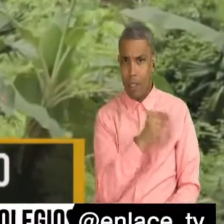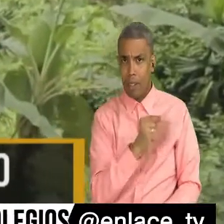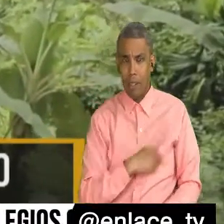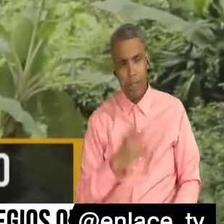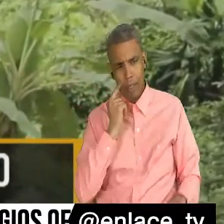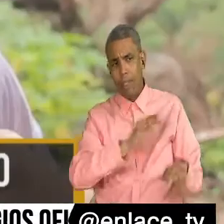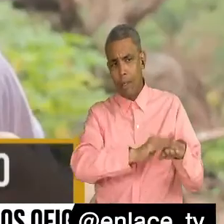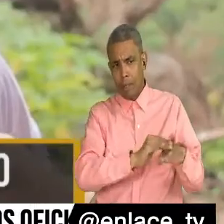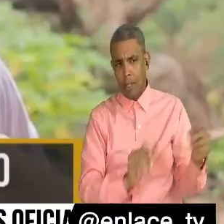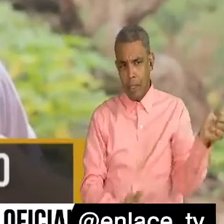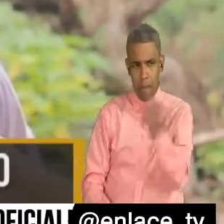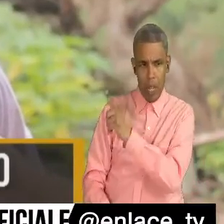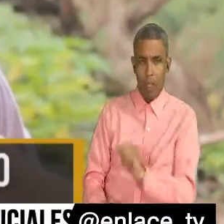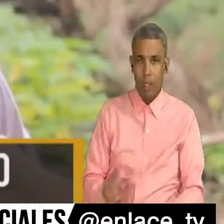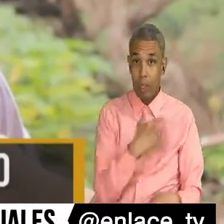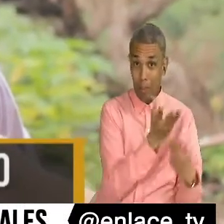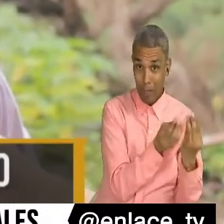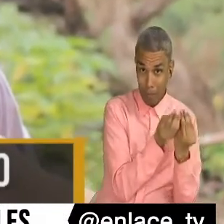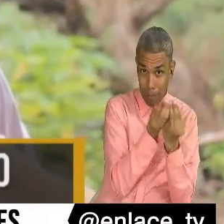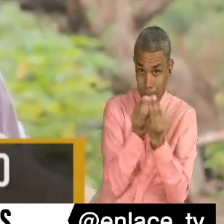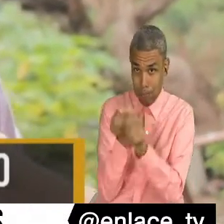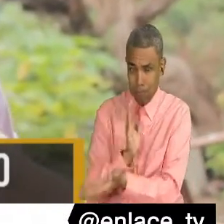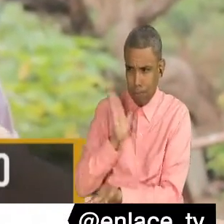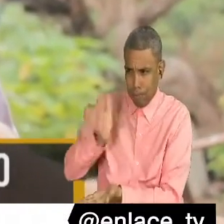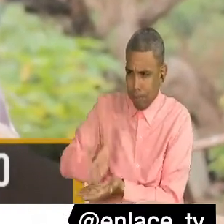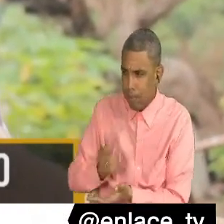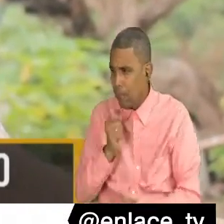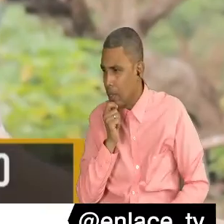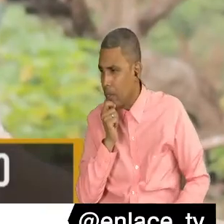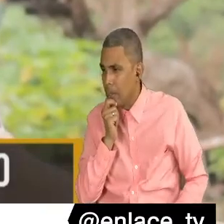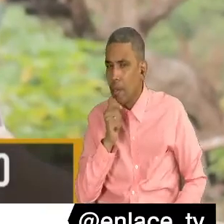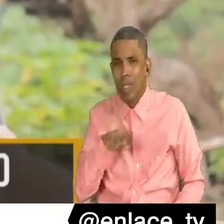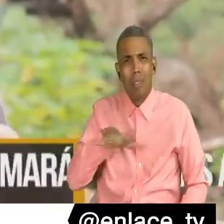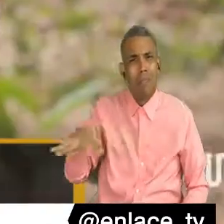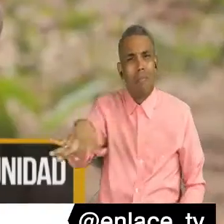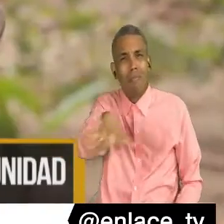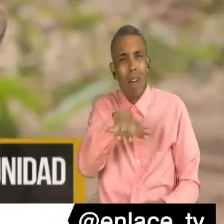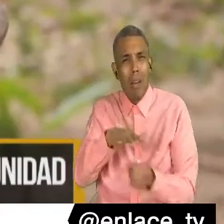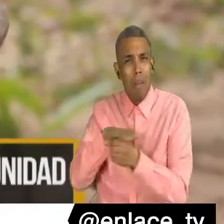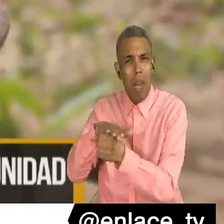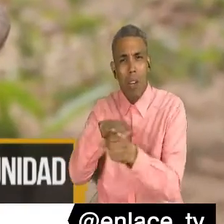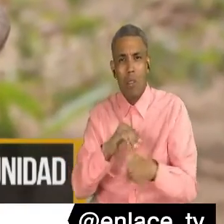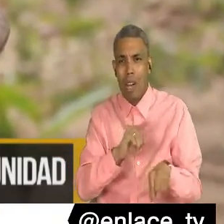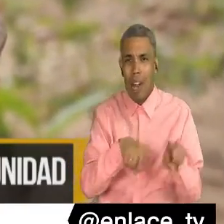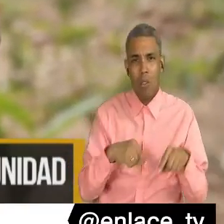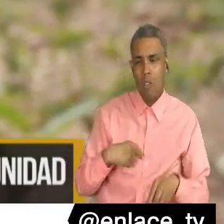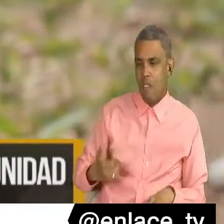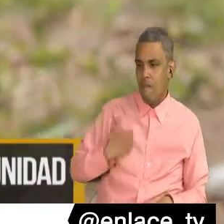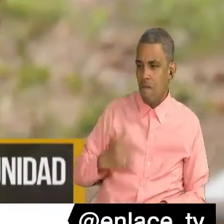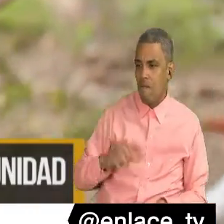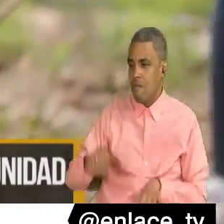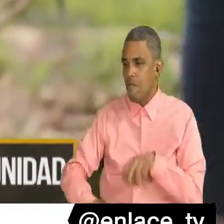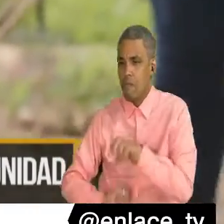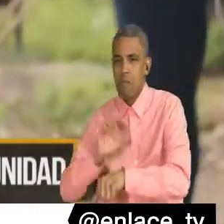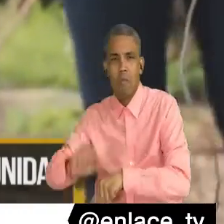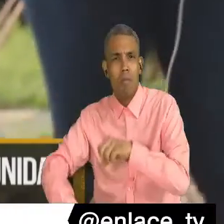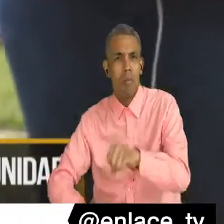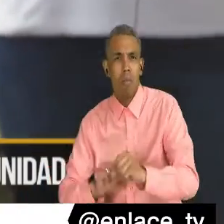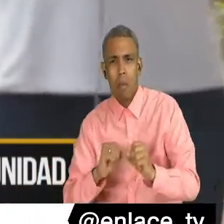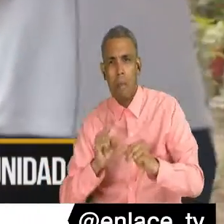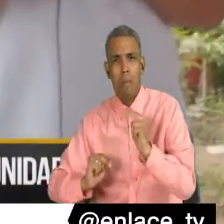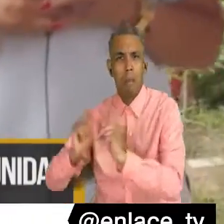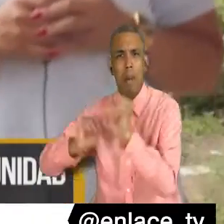verificar la problemática que está generando los invasores de tal barrio antes mencionado. Una guaya como esta es la que sostiene a esta maquinaria